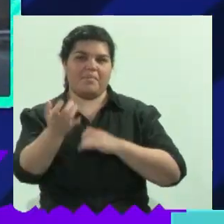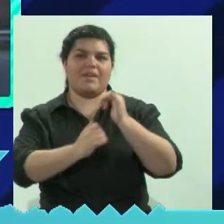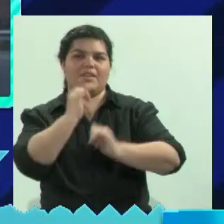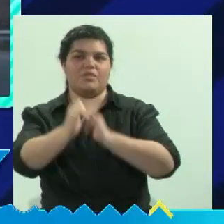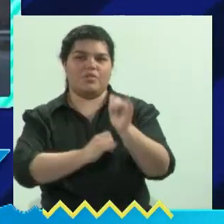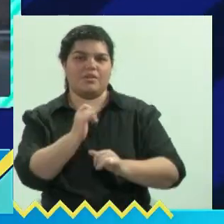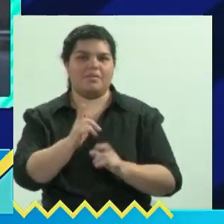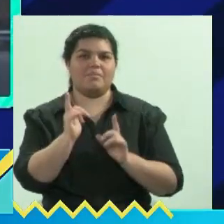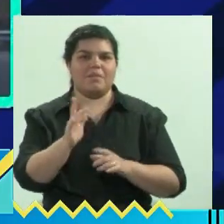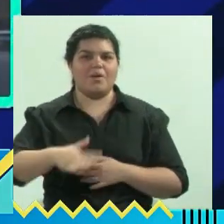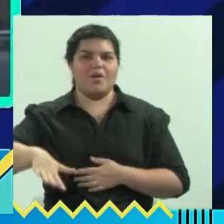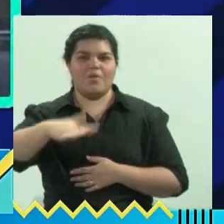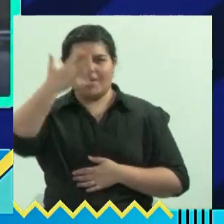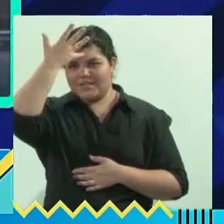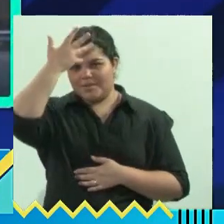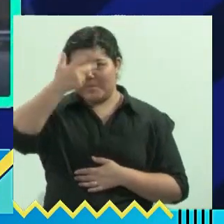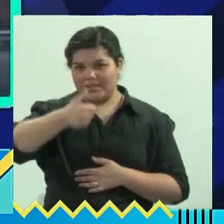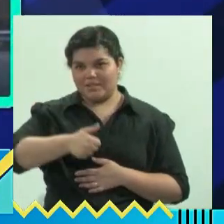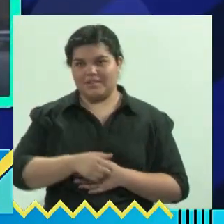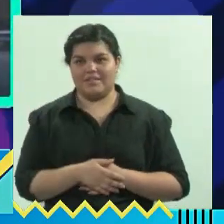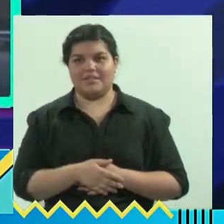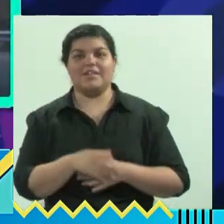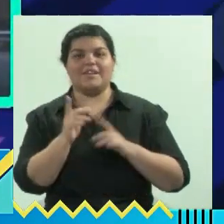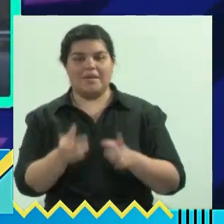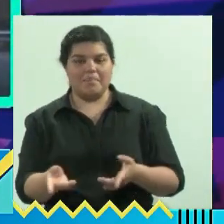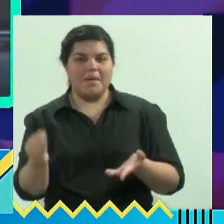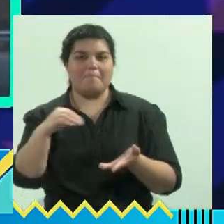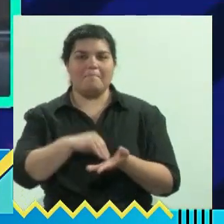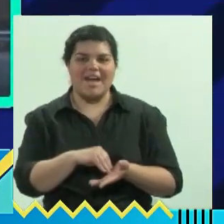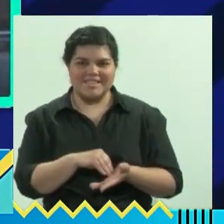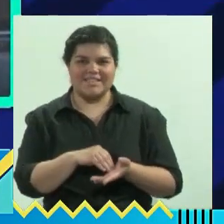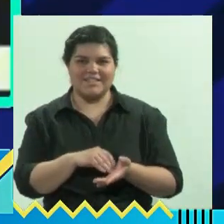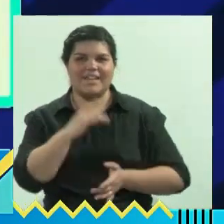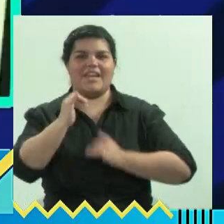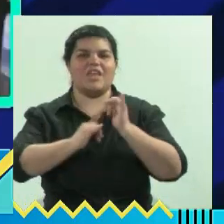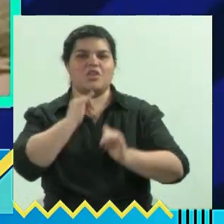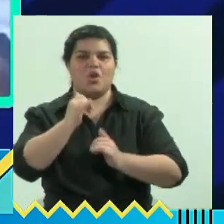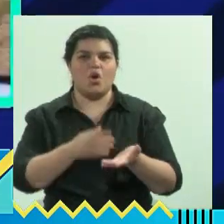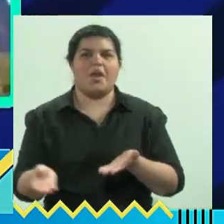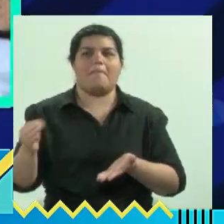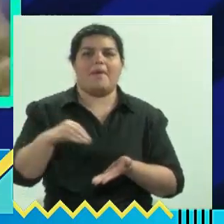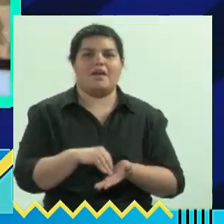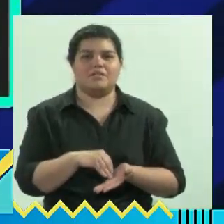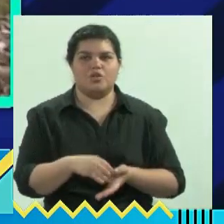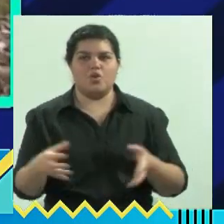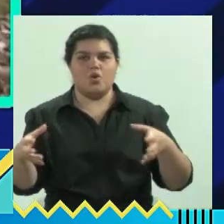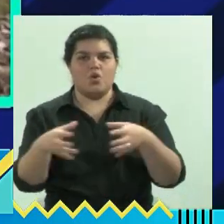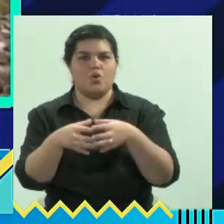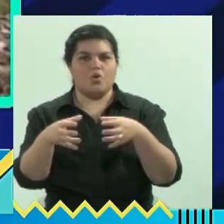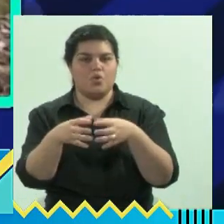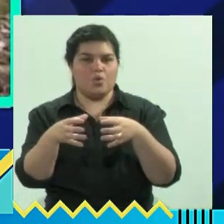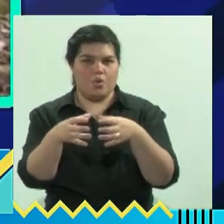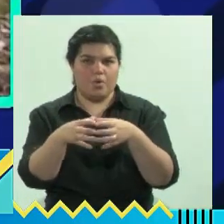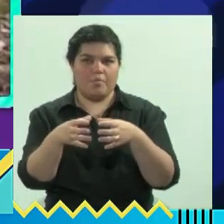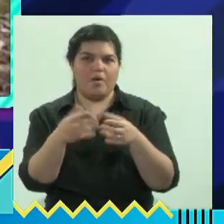en San Martín donde ya no solamente había pasado esto, sino que además allá había muertes había un grupo de chicos que se había encontrado a esta chica